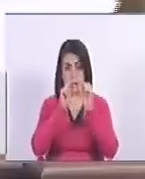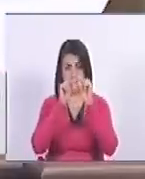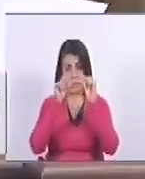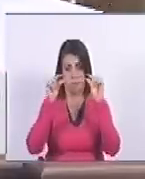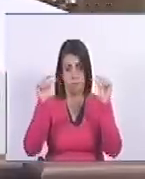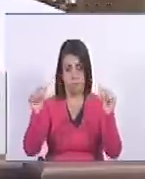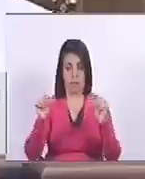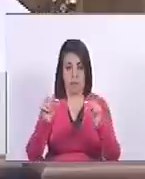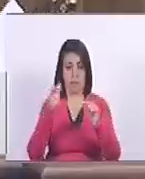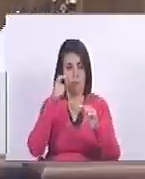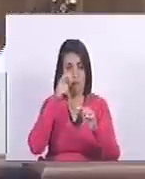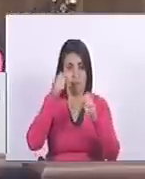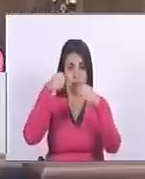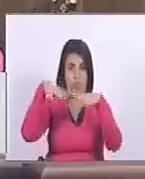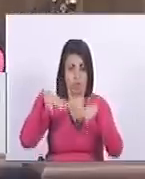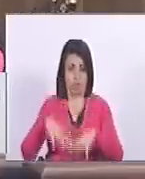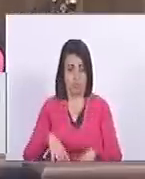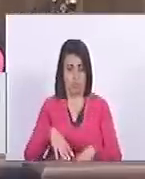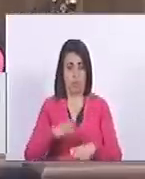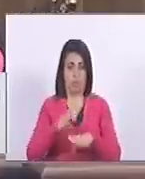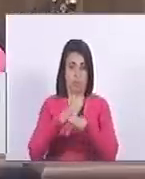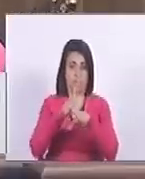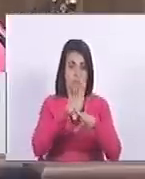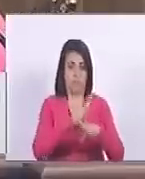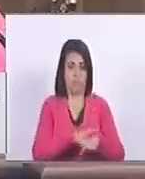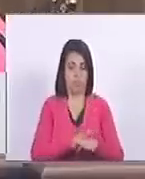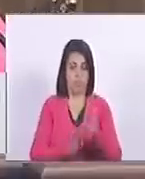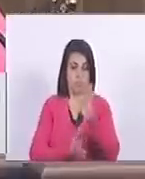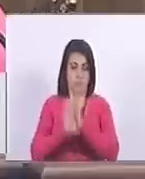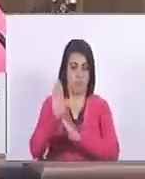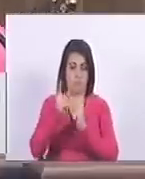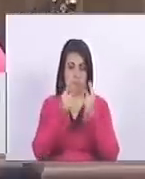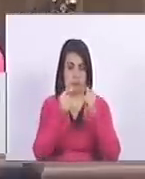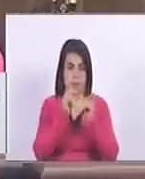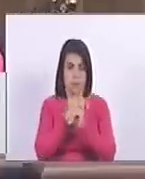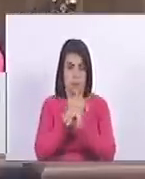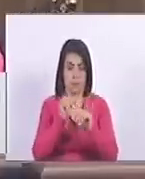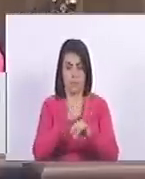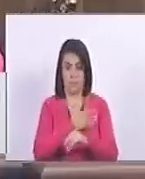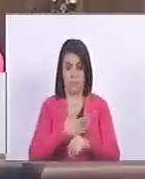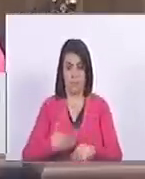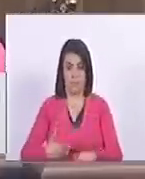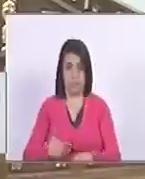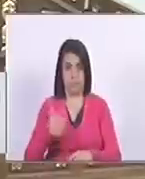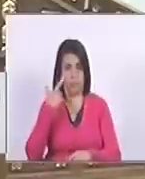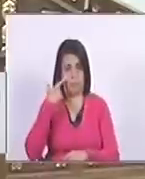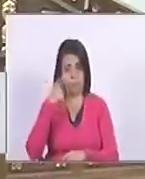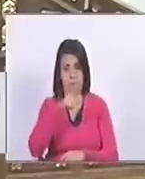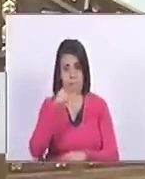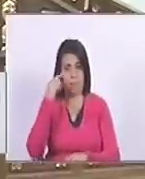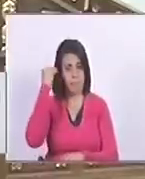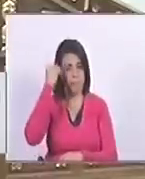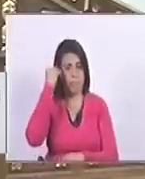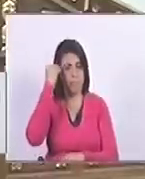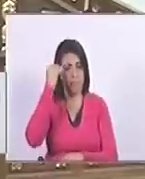Epígrafe: supresión de obstáculos al desarrollo económico. Esto, señor presidente. En consideración al